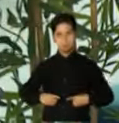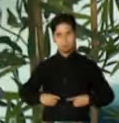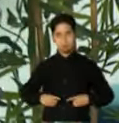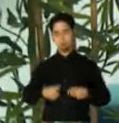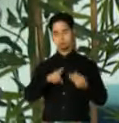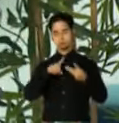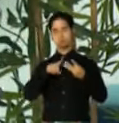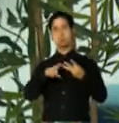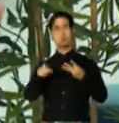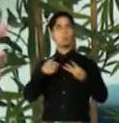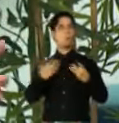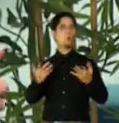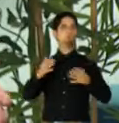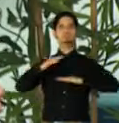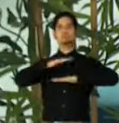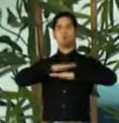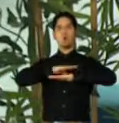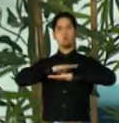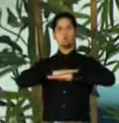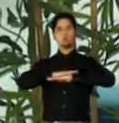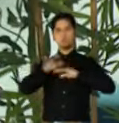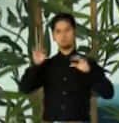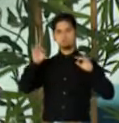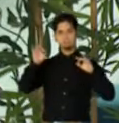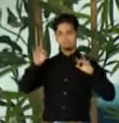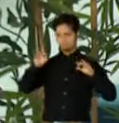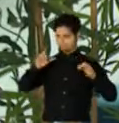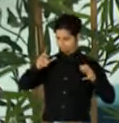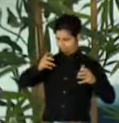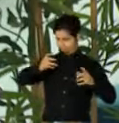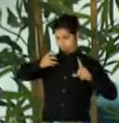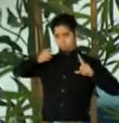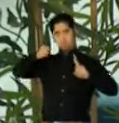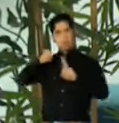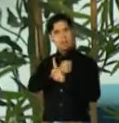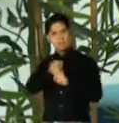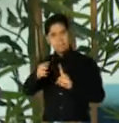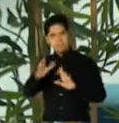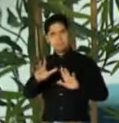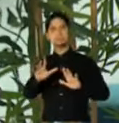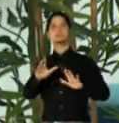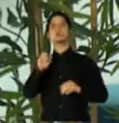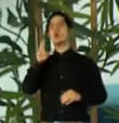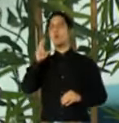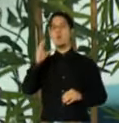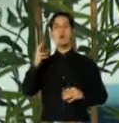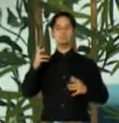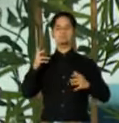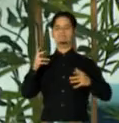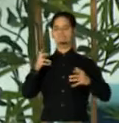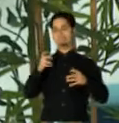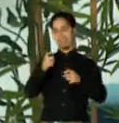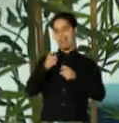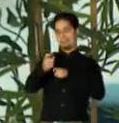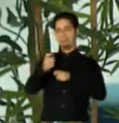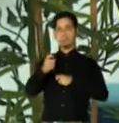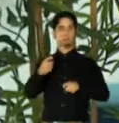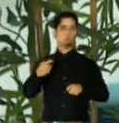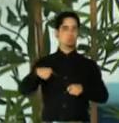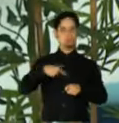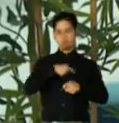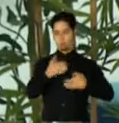conductas impulsivas como la conducta violenta. Se puede, a veces, afecta nuestra toma de decisiones. Y entonces lo que